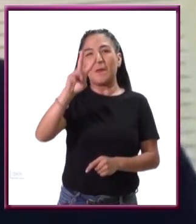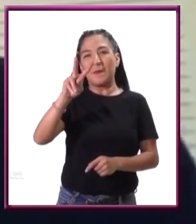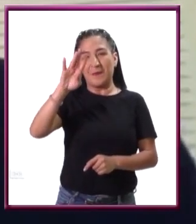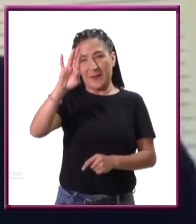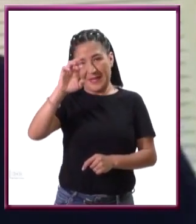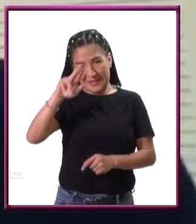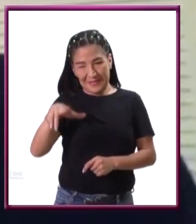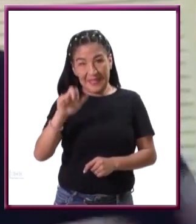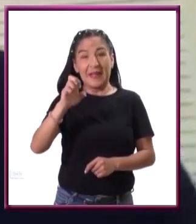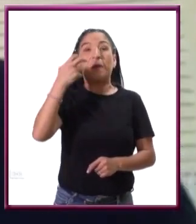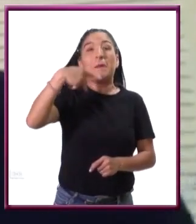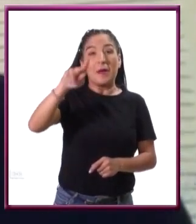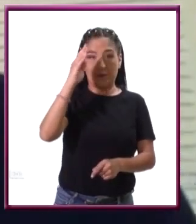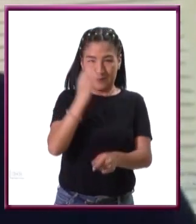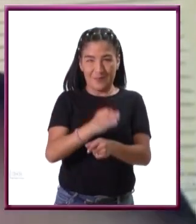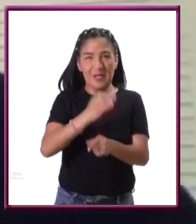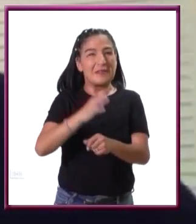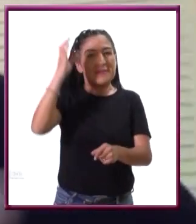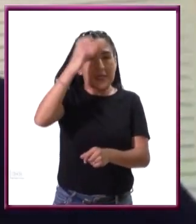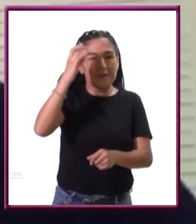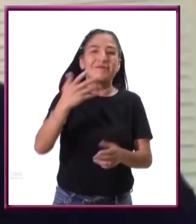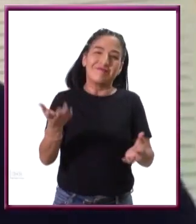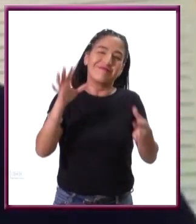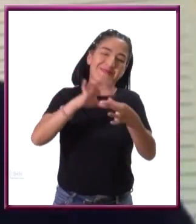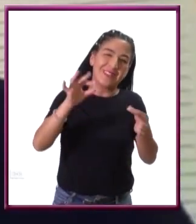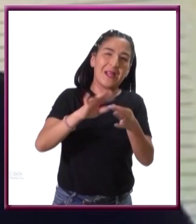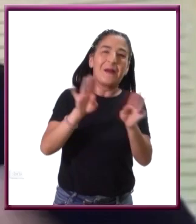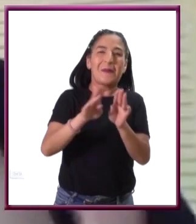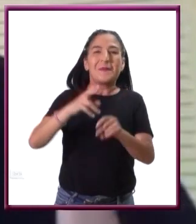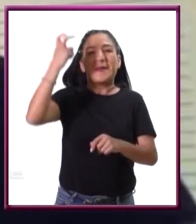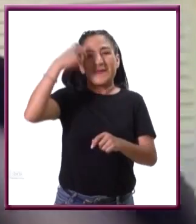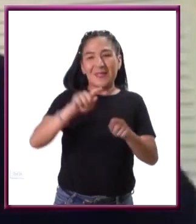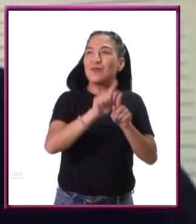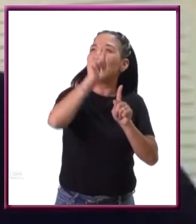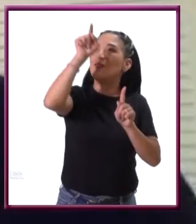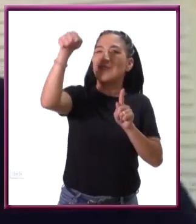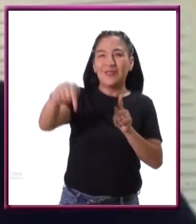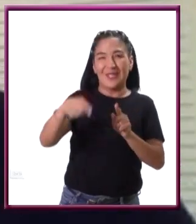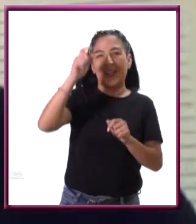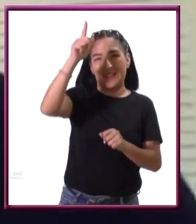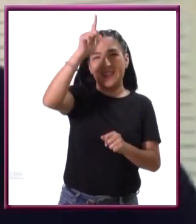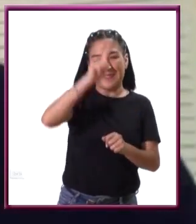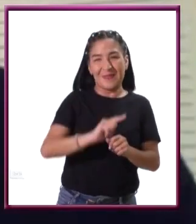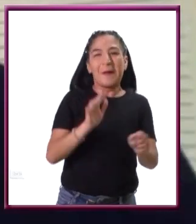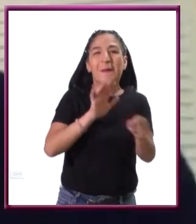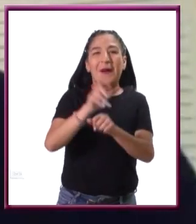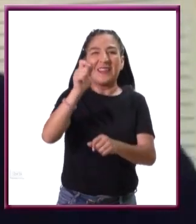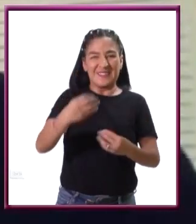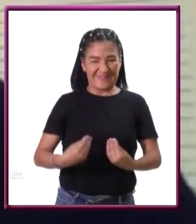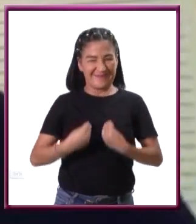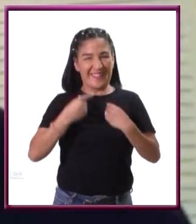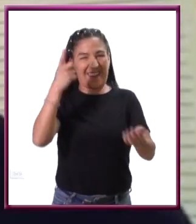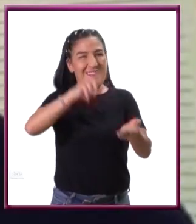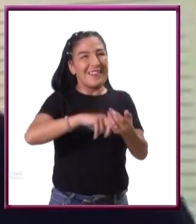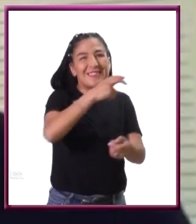Sin embargo, bueno, pues se habla de viajar a la Luna, de utilizar naves espaciales, de cómo sería la vida extraterrestre, ¿no? Entonces formalmente se cree, esta película